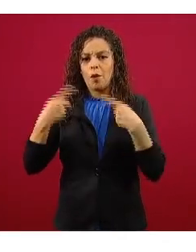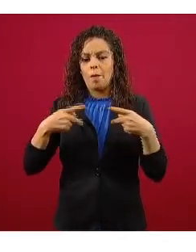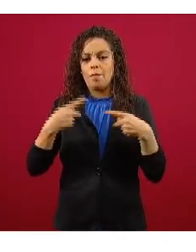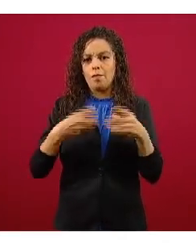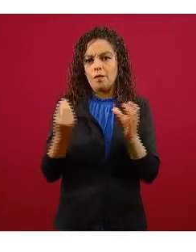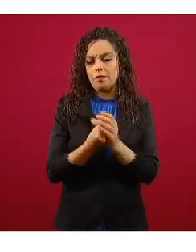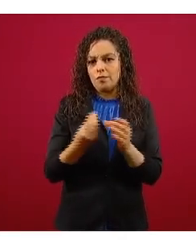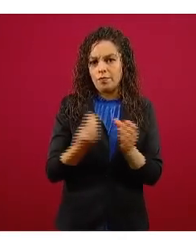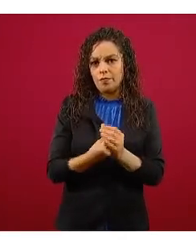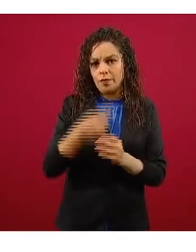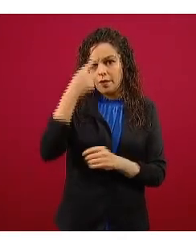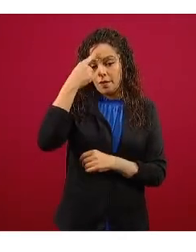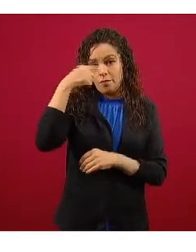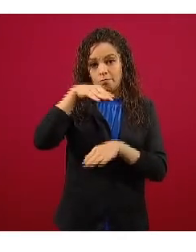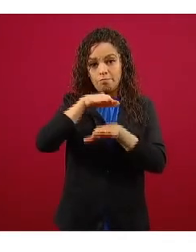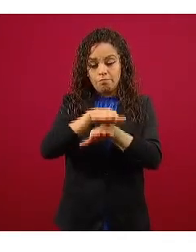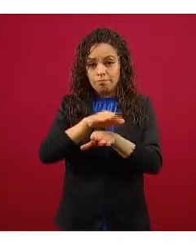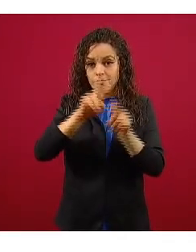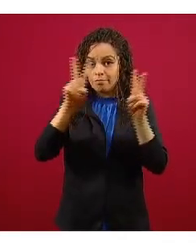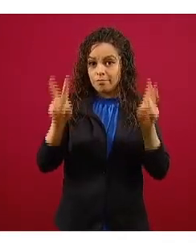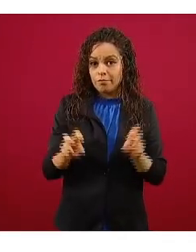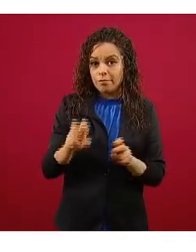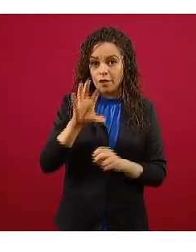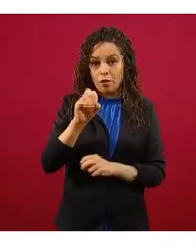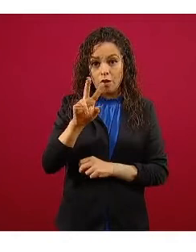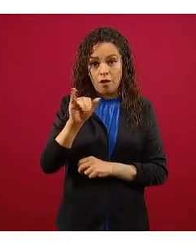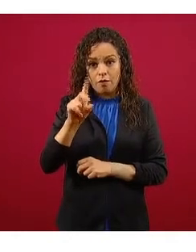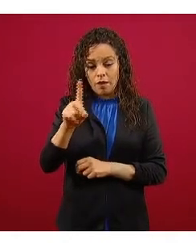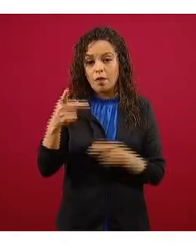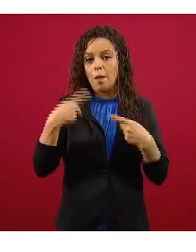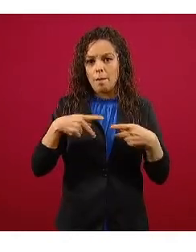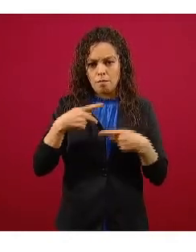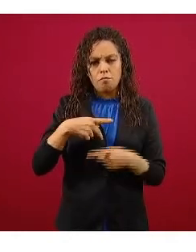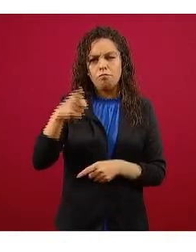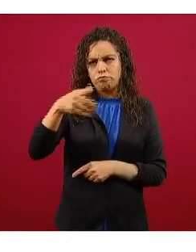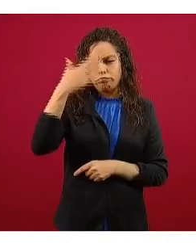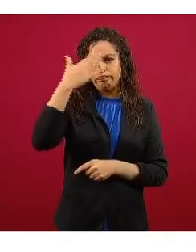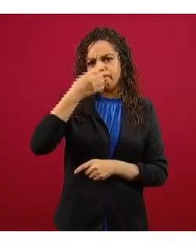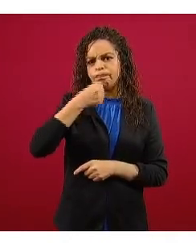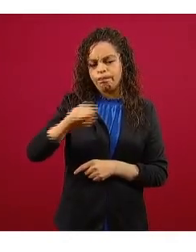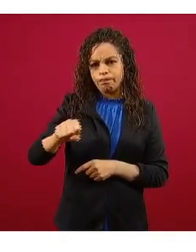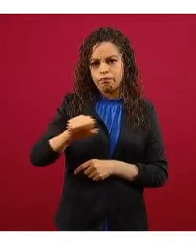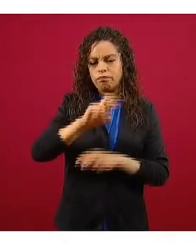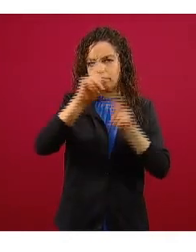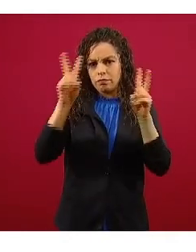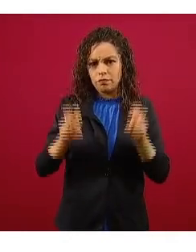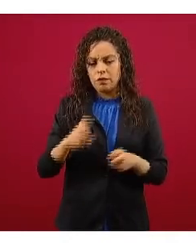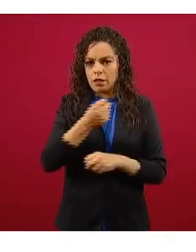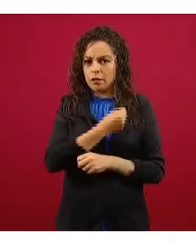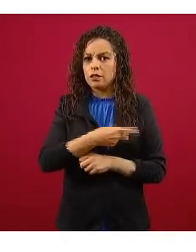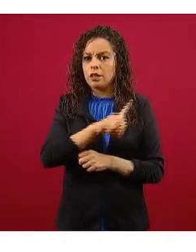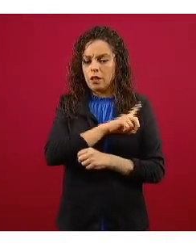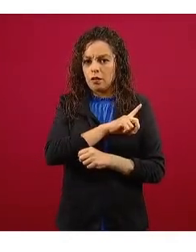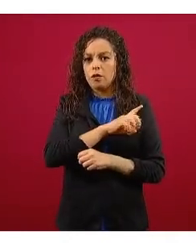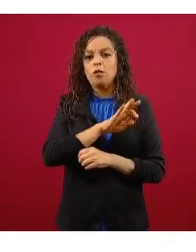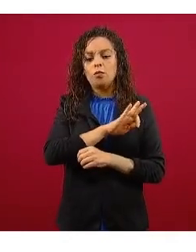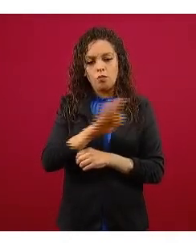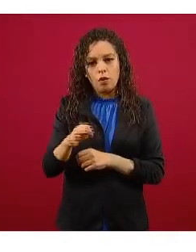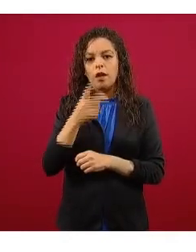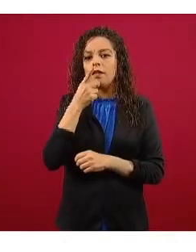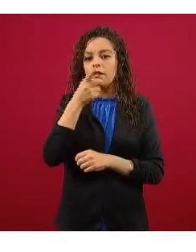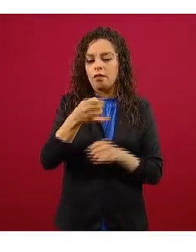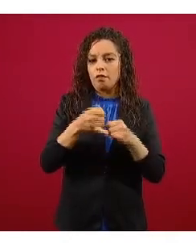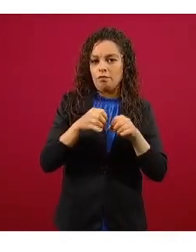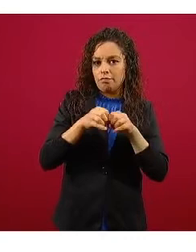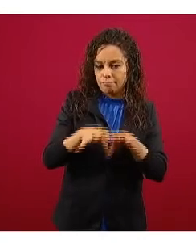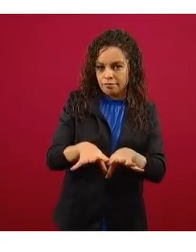muchos meses el personal tiene capacidades de asesoría en materia de salud para poder decir dónde existe